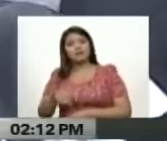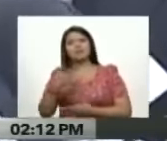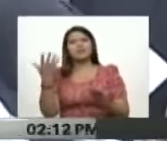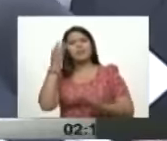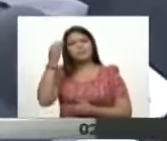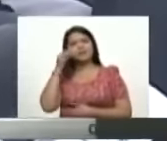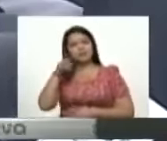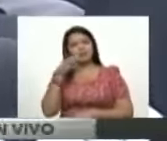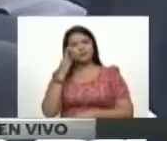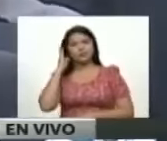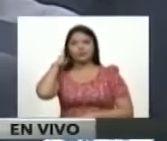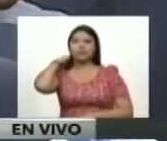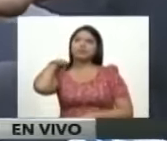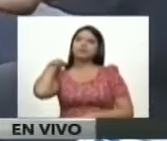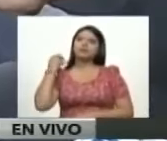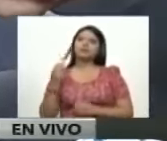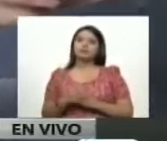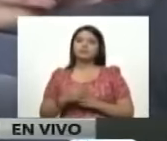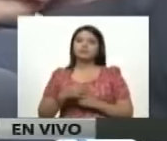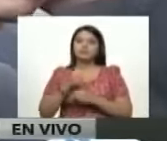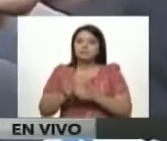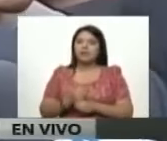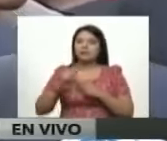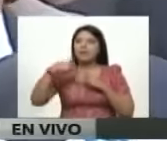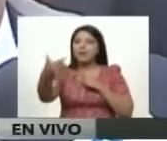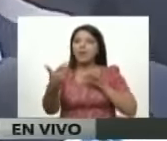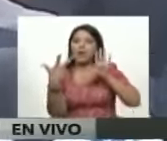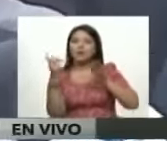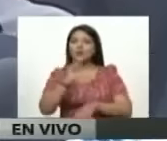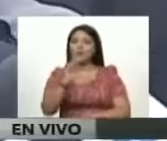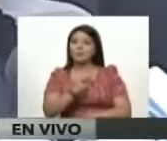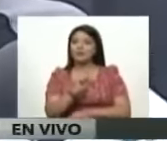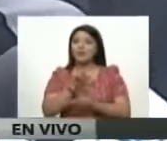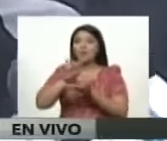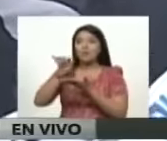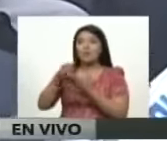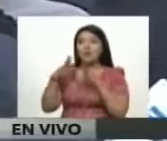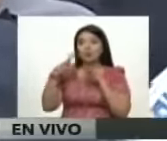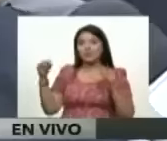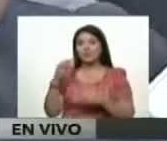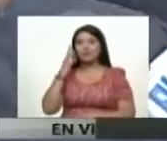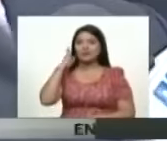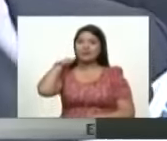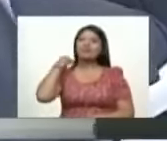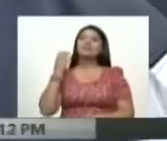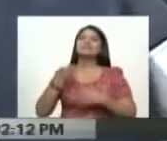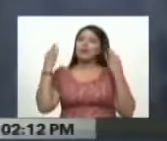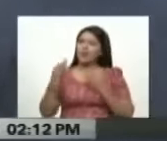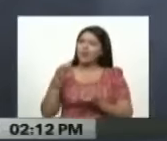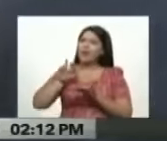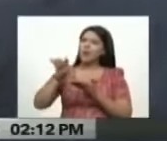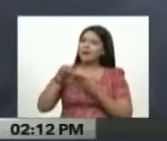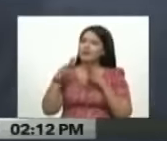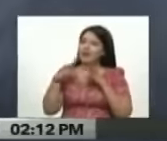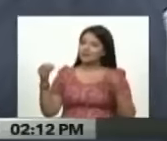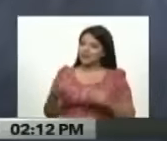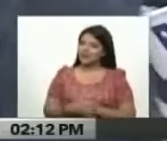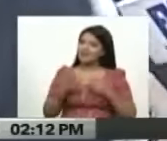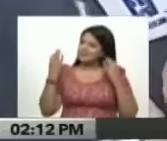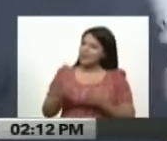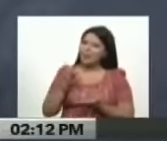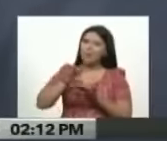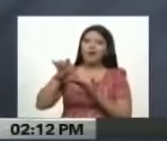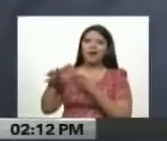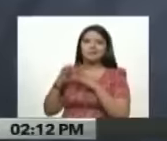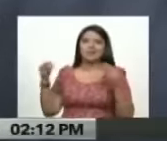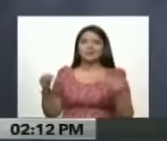usted? Hablamos dentro de 8 meses. Cuando lo saques de aquí, que lo van a sacar, que lo van a sacar,